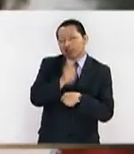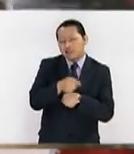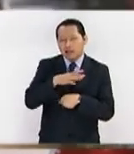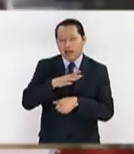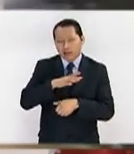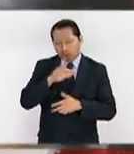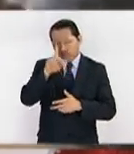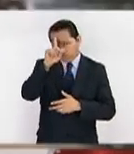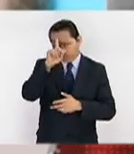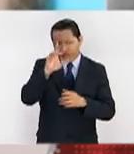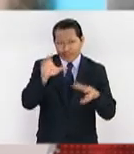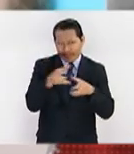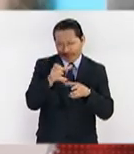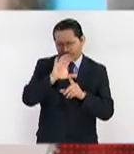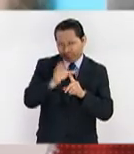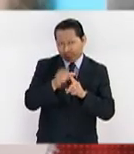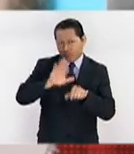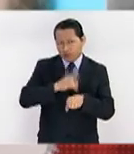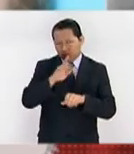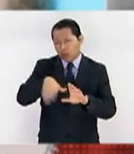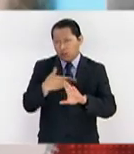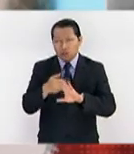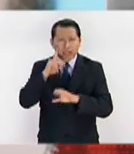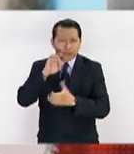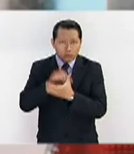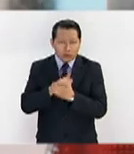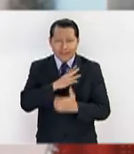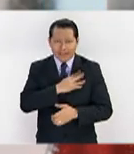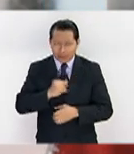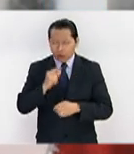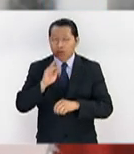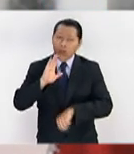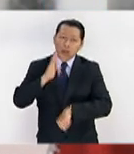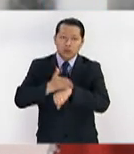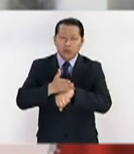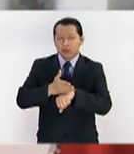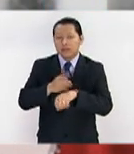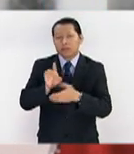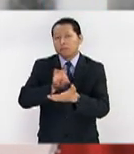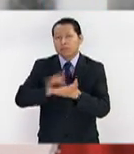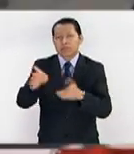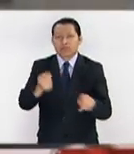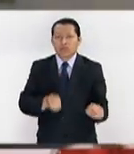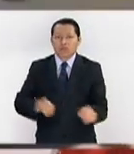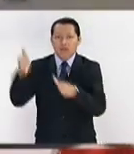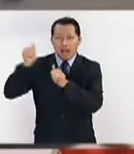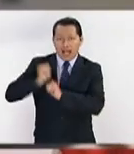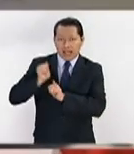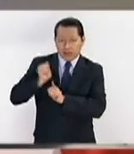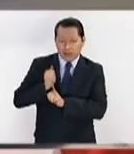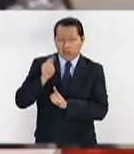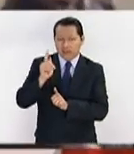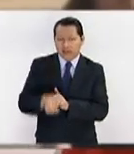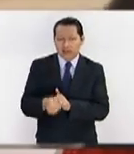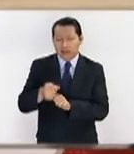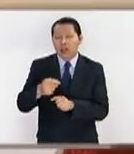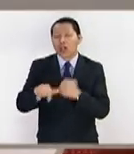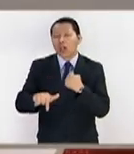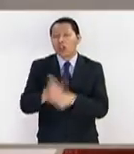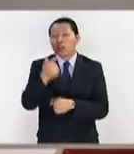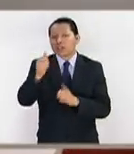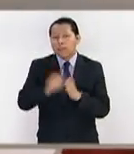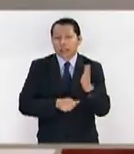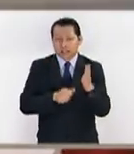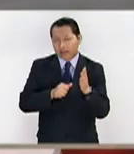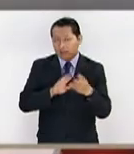de guerra por cargos de agresión contra su esposa y su hijo. Fue condenado a una baja por mala conducta, confinado durante 12 meses